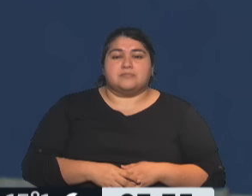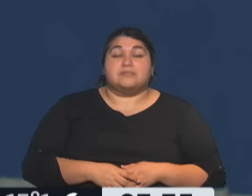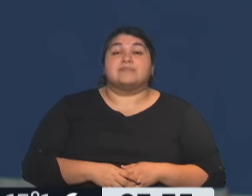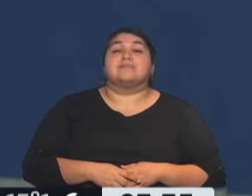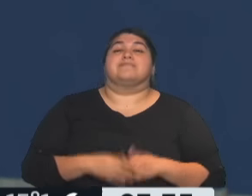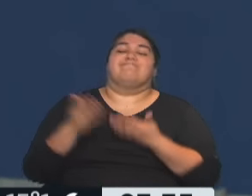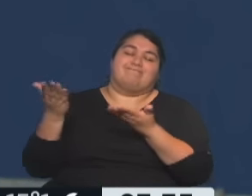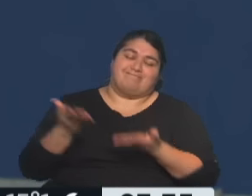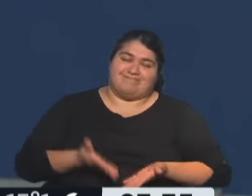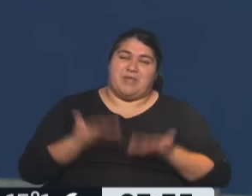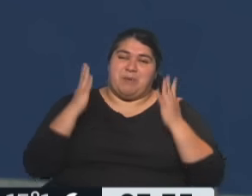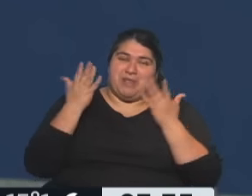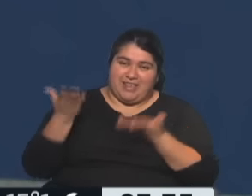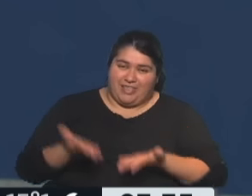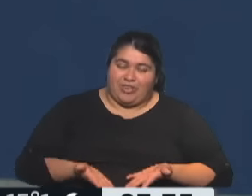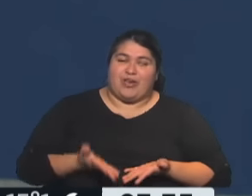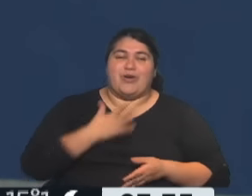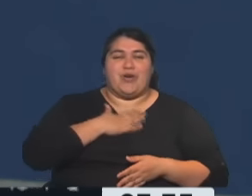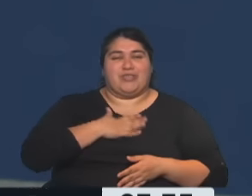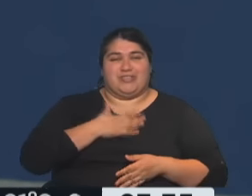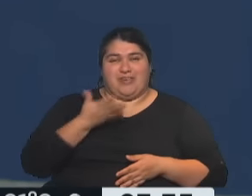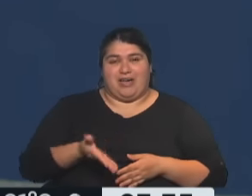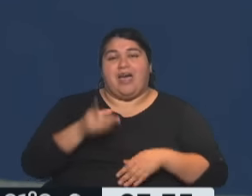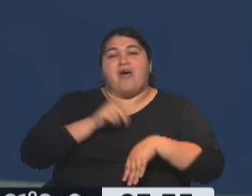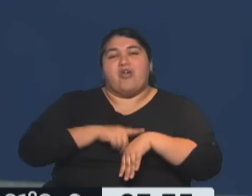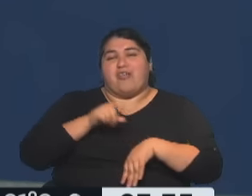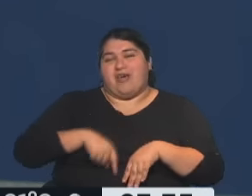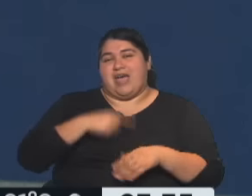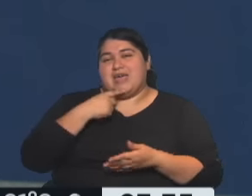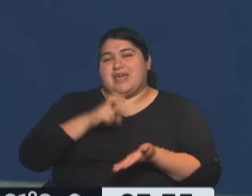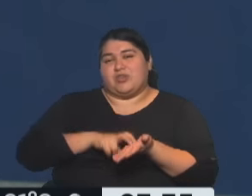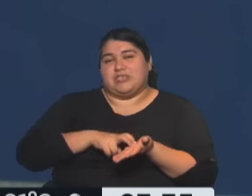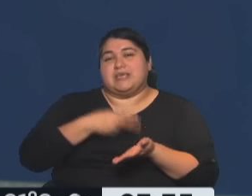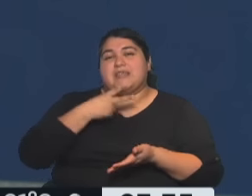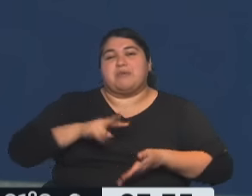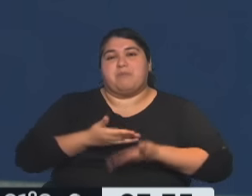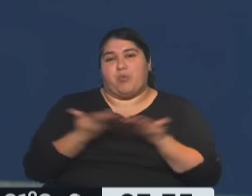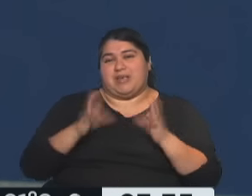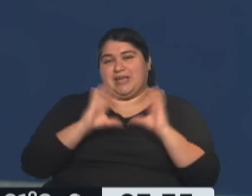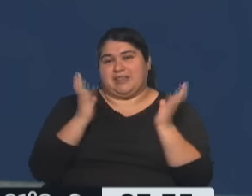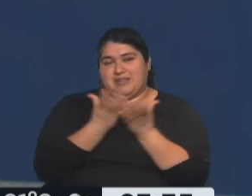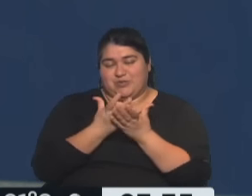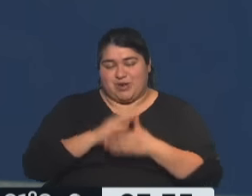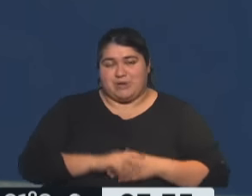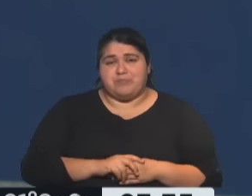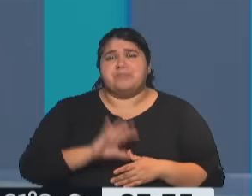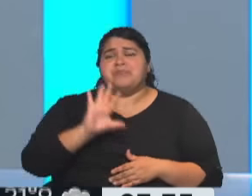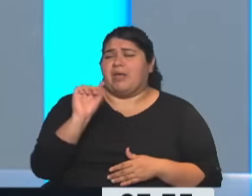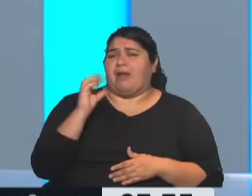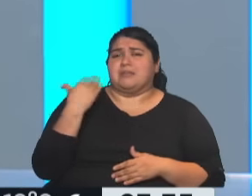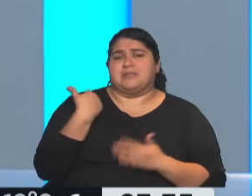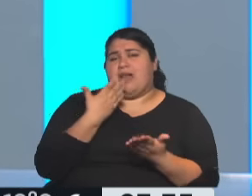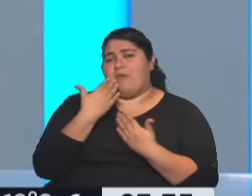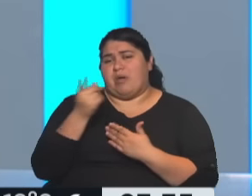Bien, Martín, muy bienvenido. Un placer que estés en esta edición de Televisión Pública Noticias Internacional. A ver, recién lo comentábamos